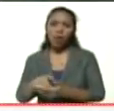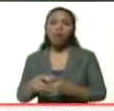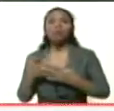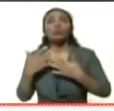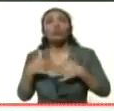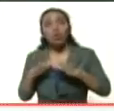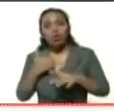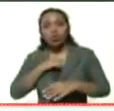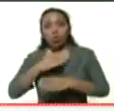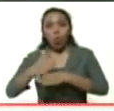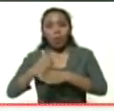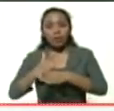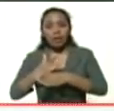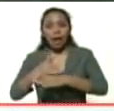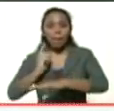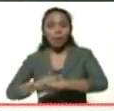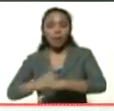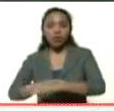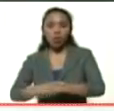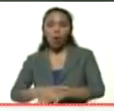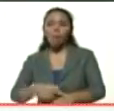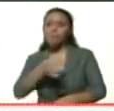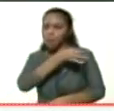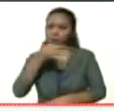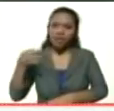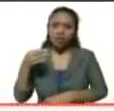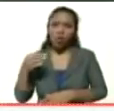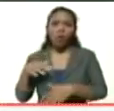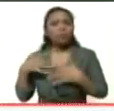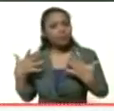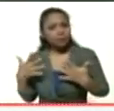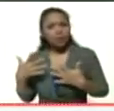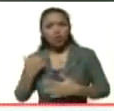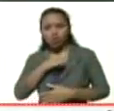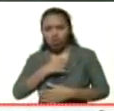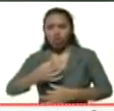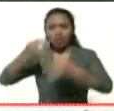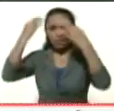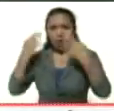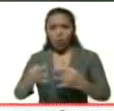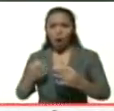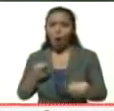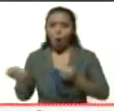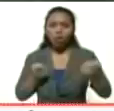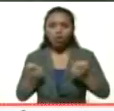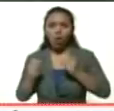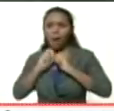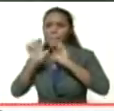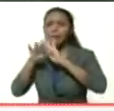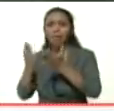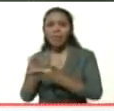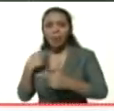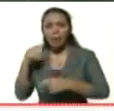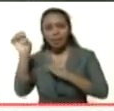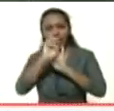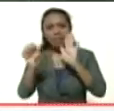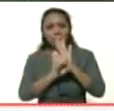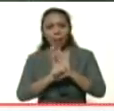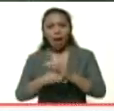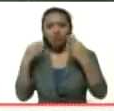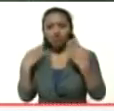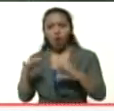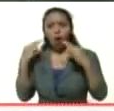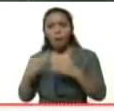compartiremos con nuestro pueblo, en el momento exacto en que de manera segura hayamos controlado la pandemia para pasar a una etapa de